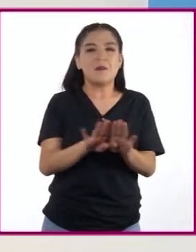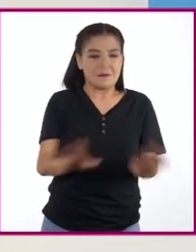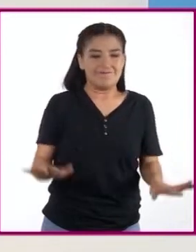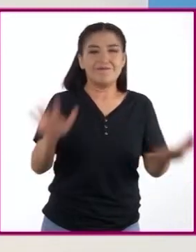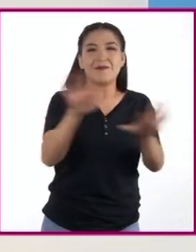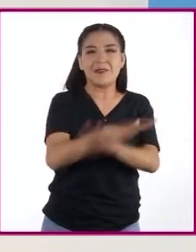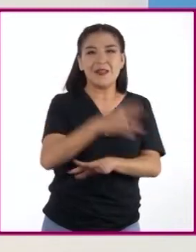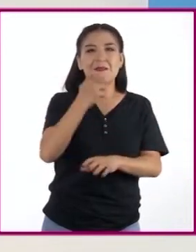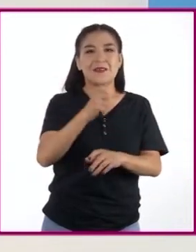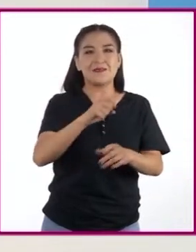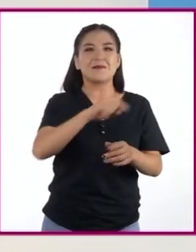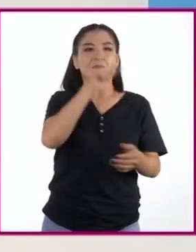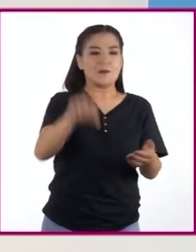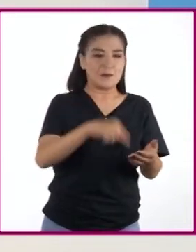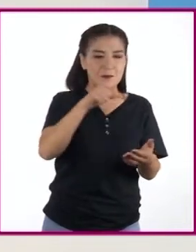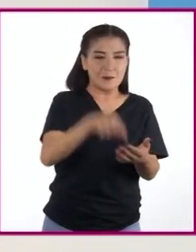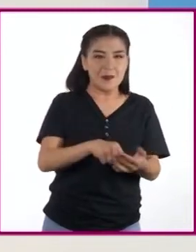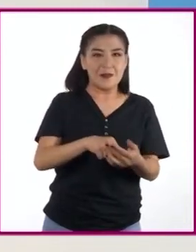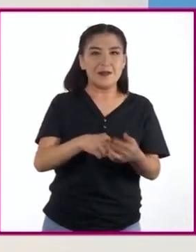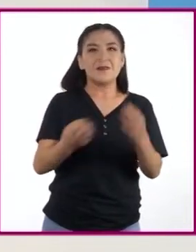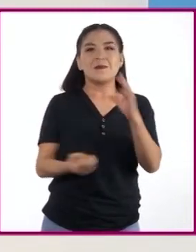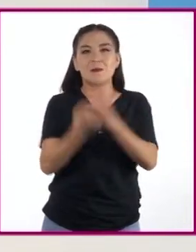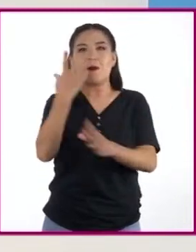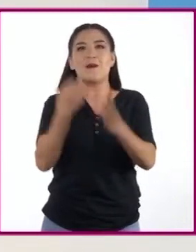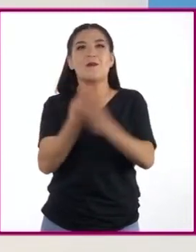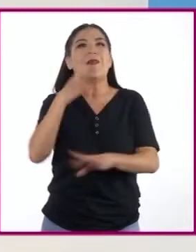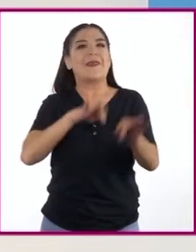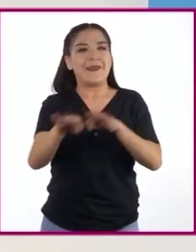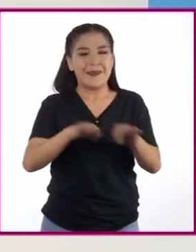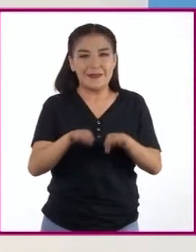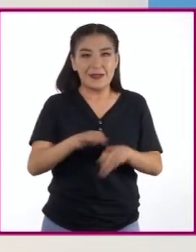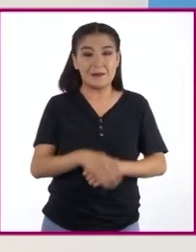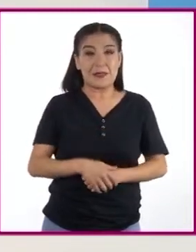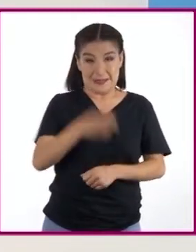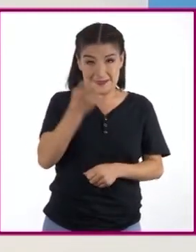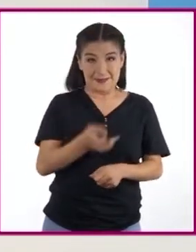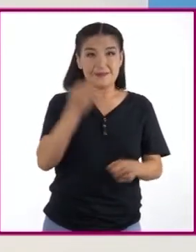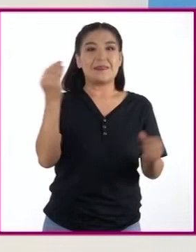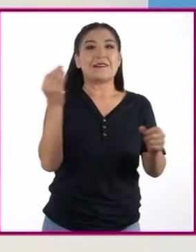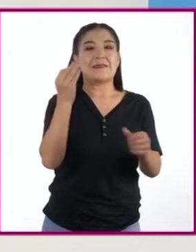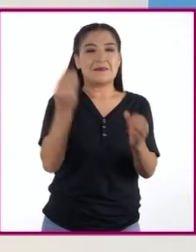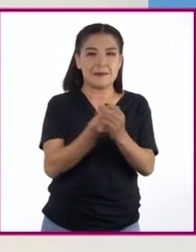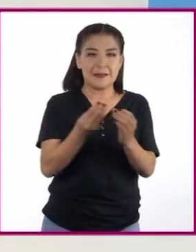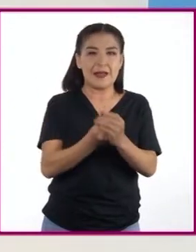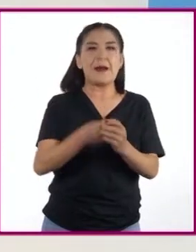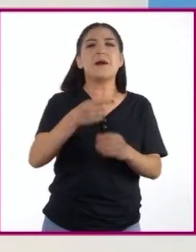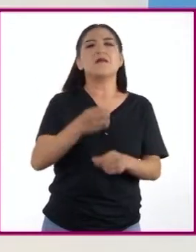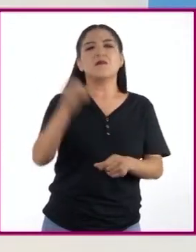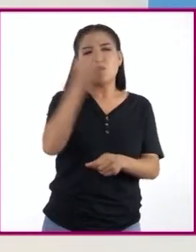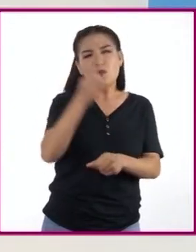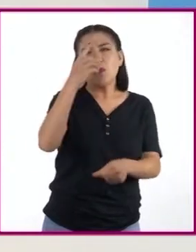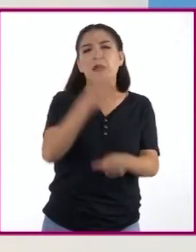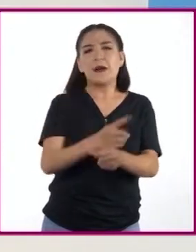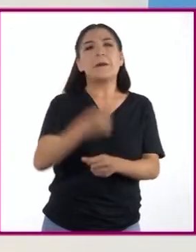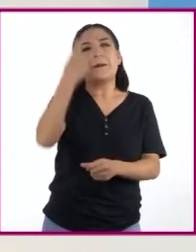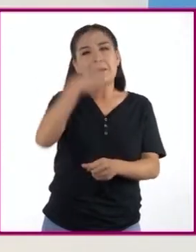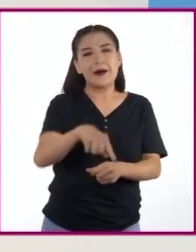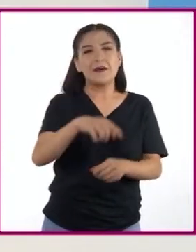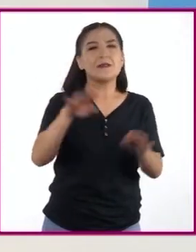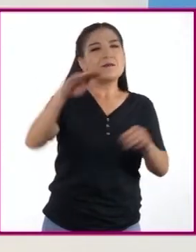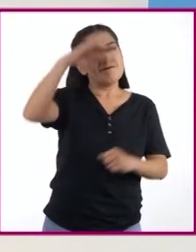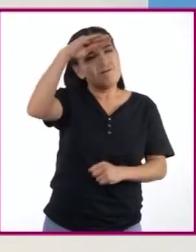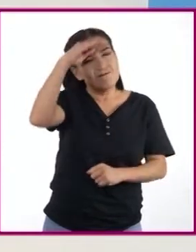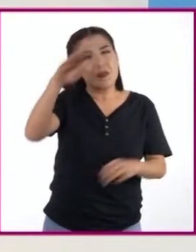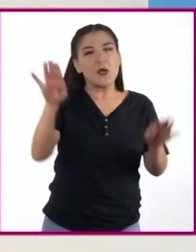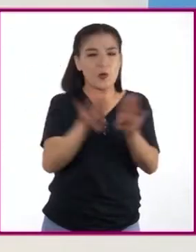paisaje y el surgimiento de nuevos oficios. En esta sesión tendremos la oportunidad de analizar los